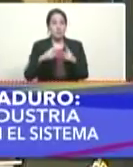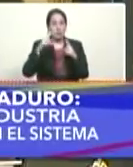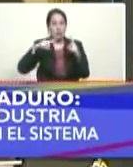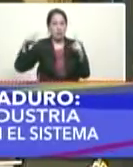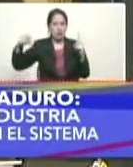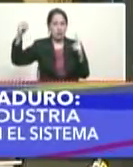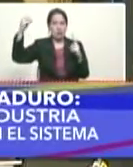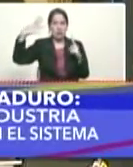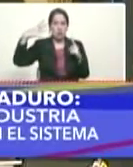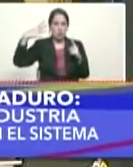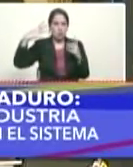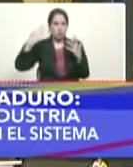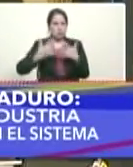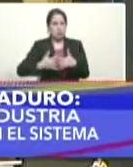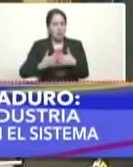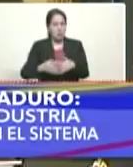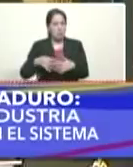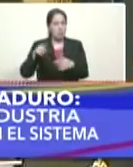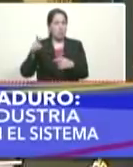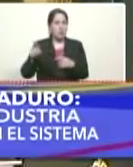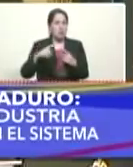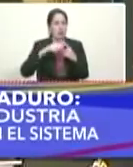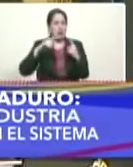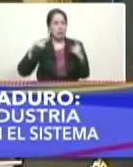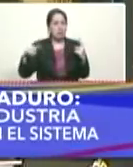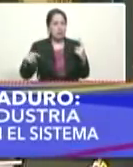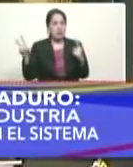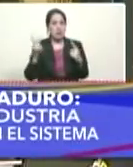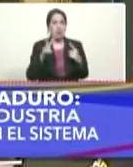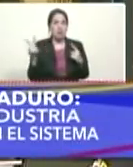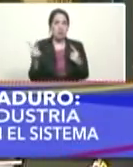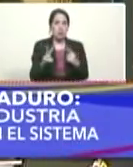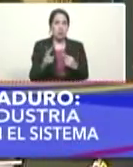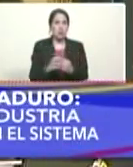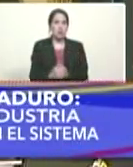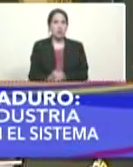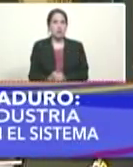corporación eléctrica de venezuela corpoelec